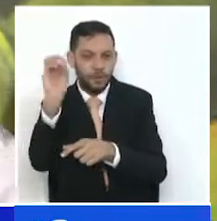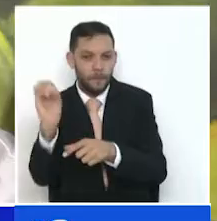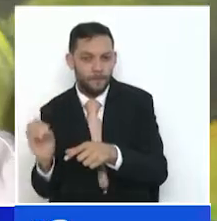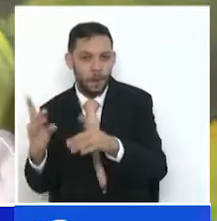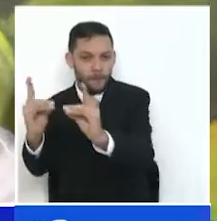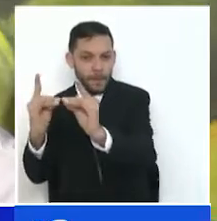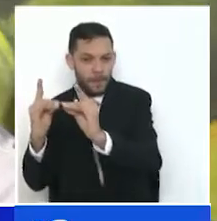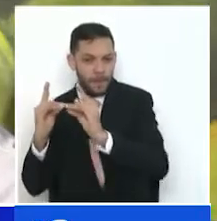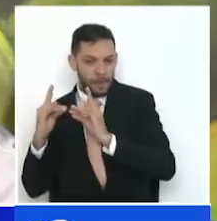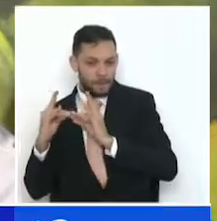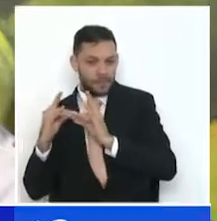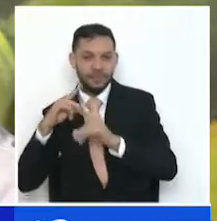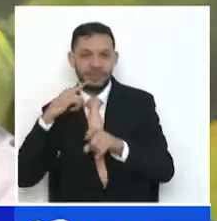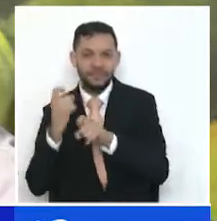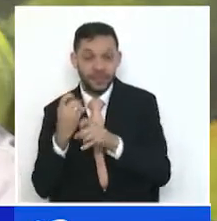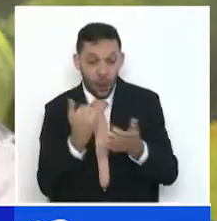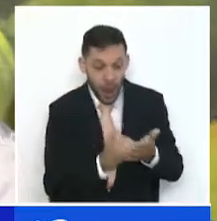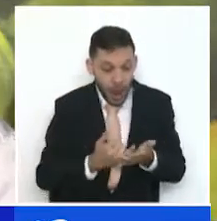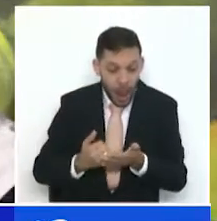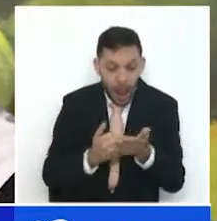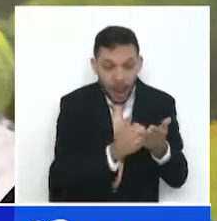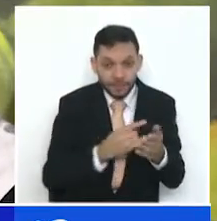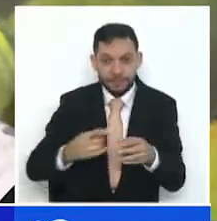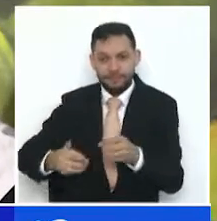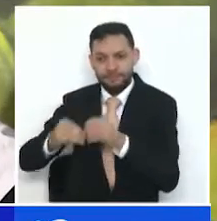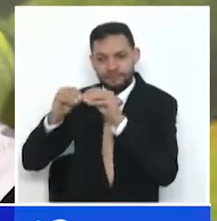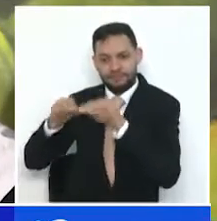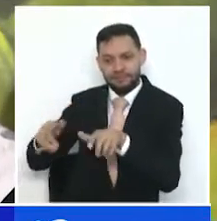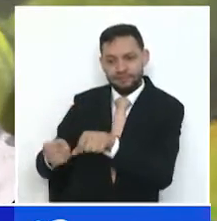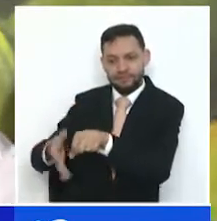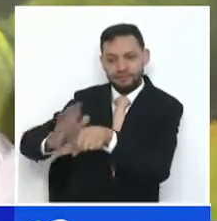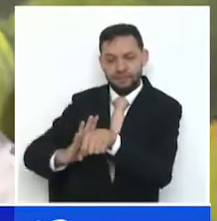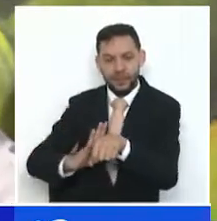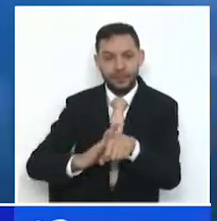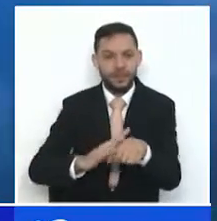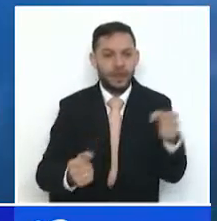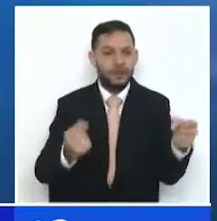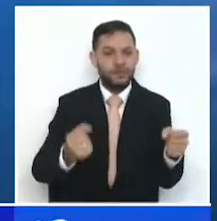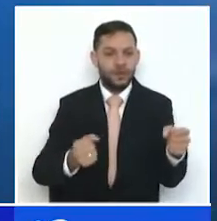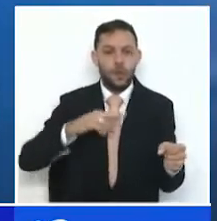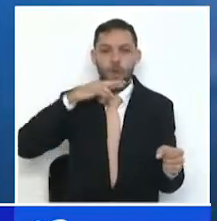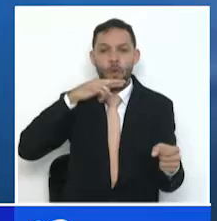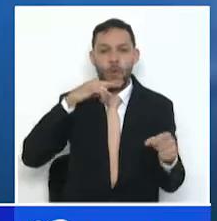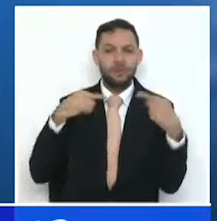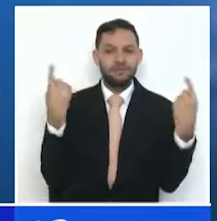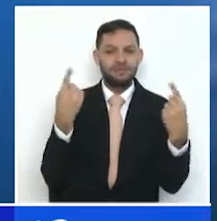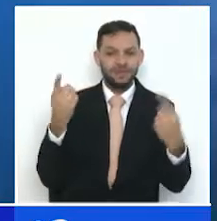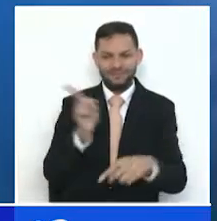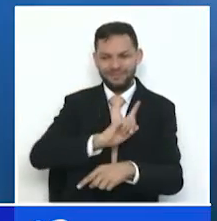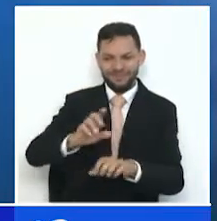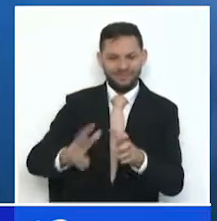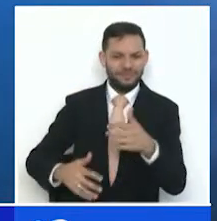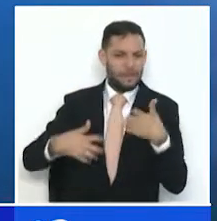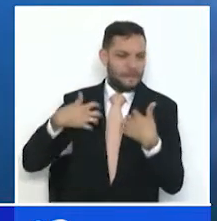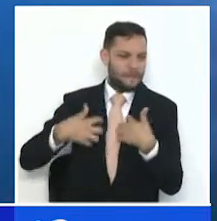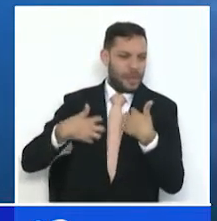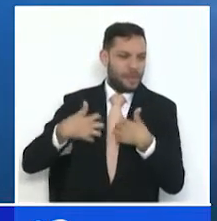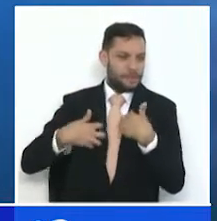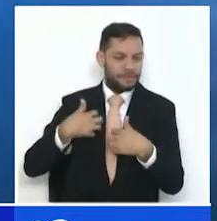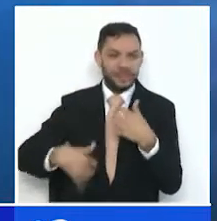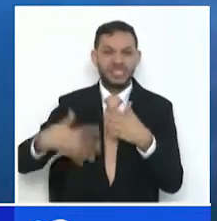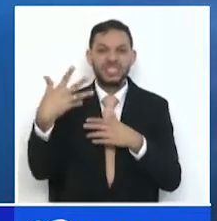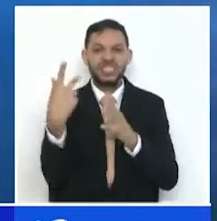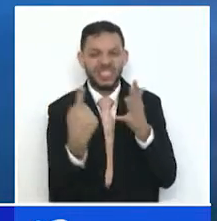como lo vimos esta mañana en el comité de crisis que tuvimos. Y las ambulancias diciéndonos, me da miedo ir. Esta sería la quinta ambulancia atacada durante